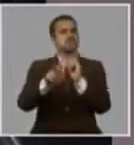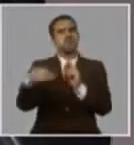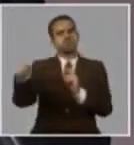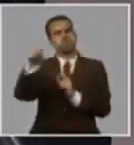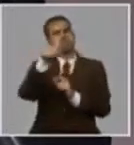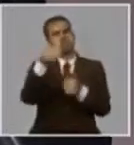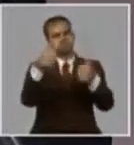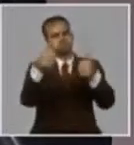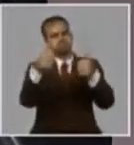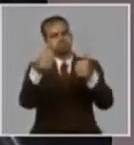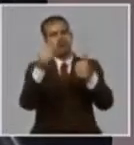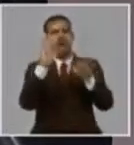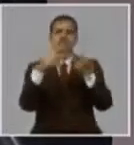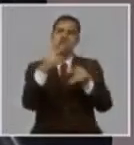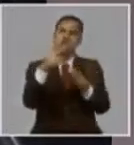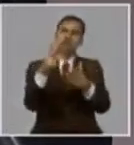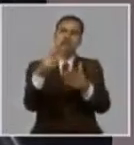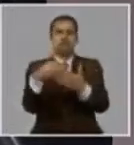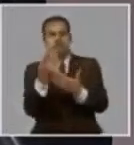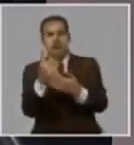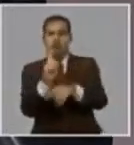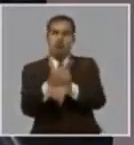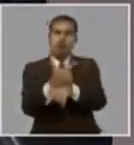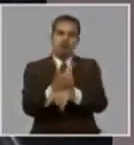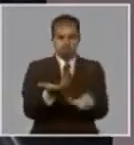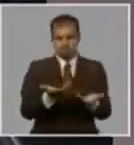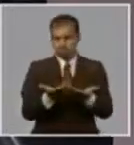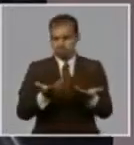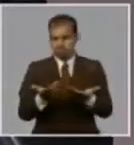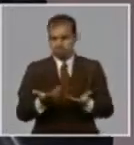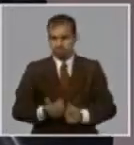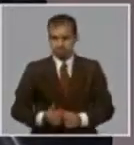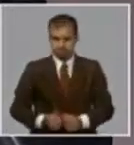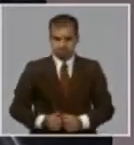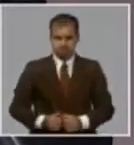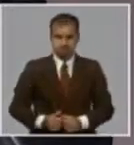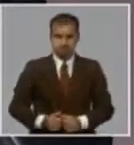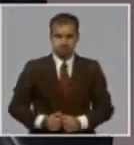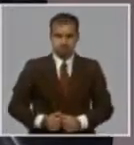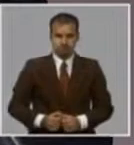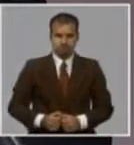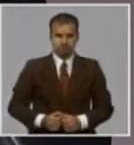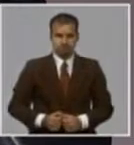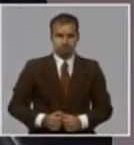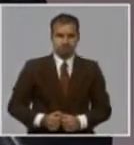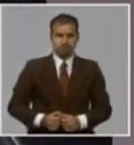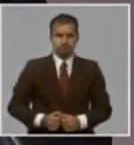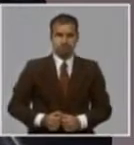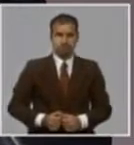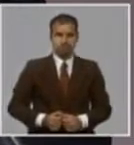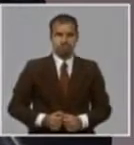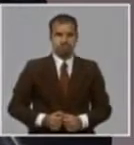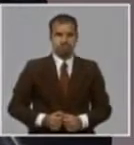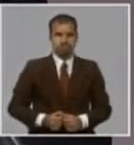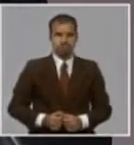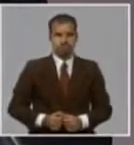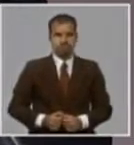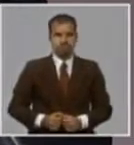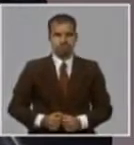2 o 3 días de demora en solicitar el servicio de luz. A raíz de la situación